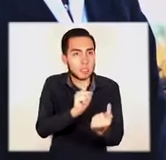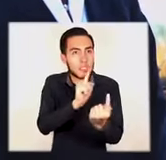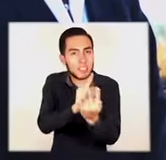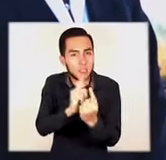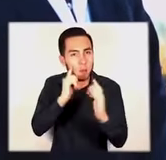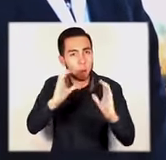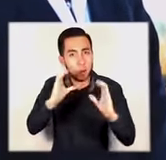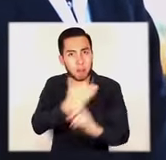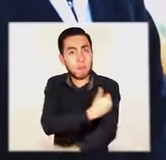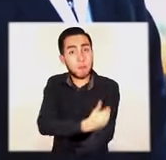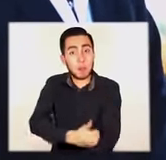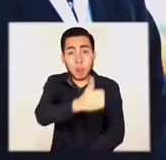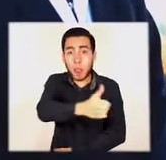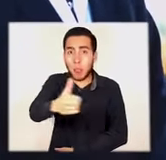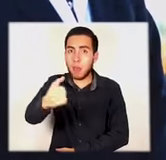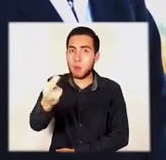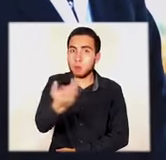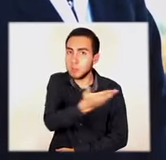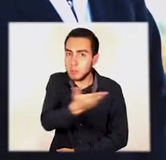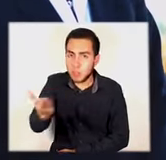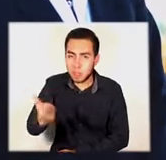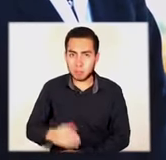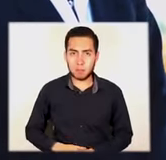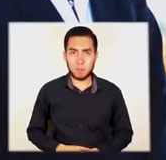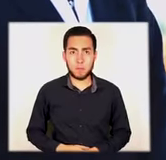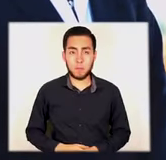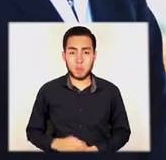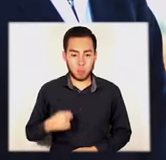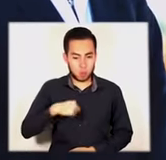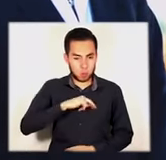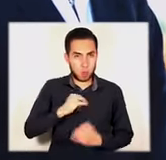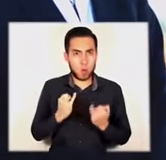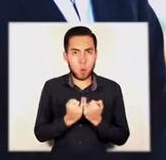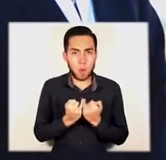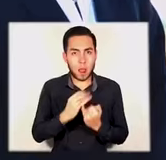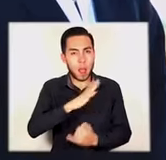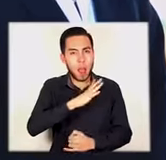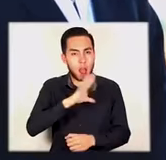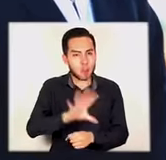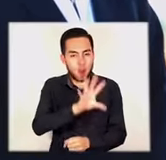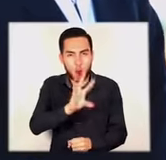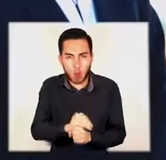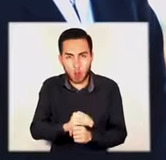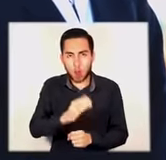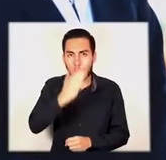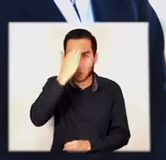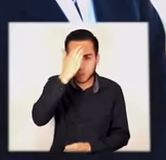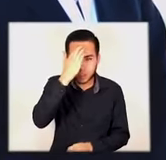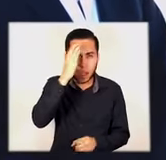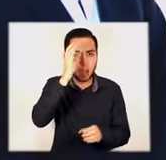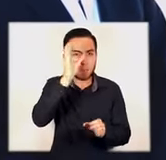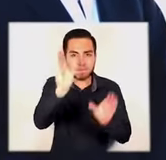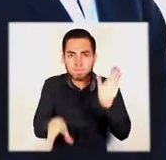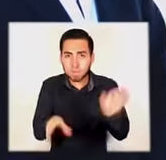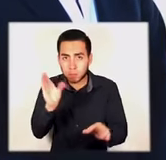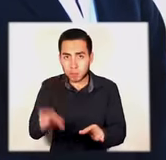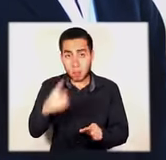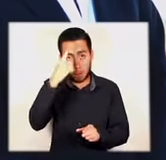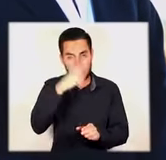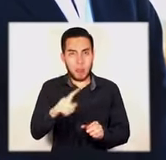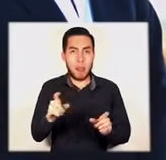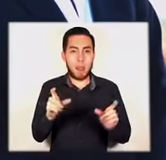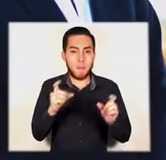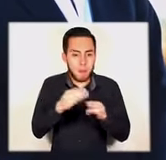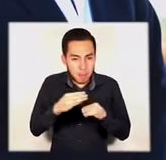su familia, con la familia de cada uno de nosotros. Tenemos los conocimientos básicos y profesionales de la aportación